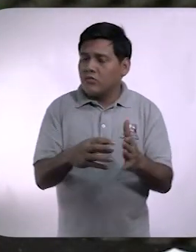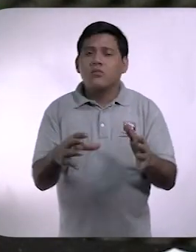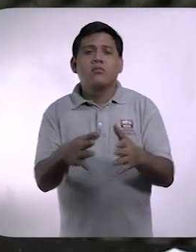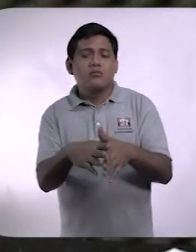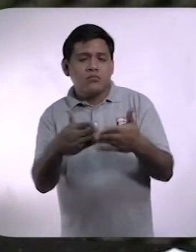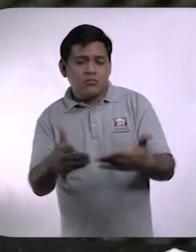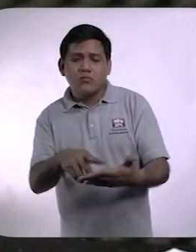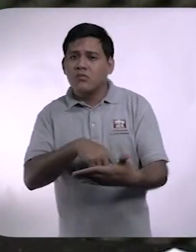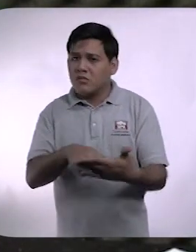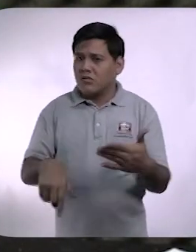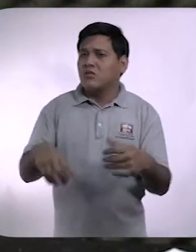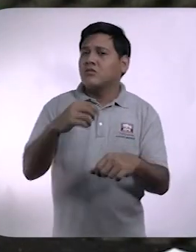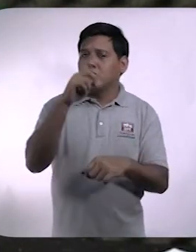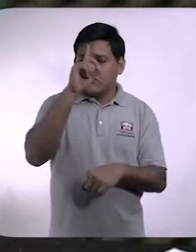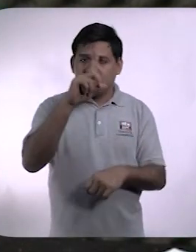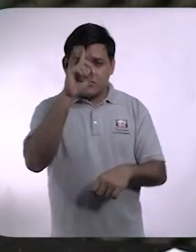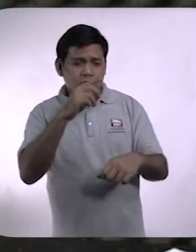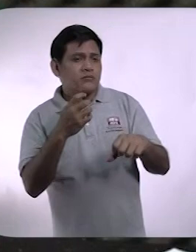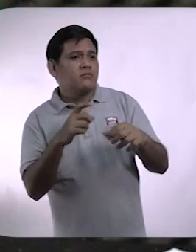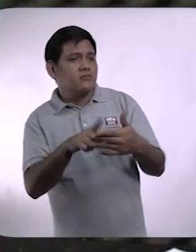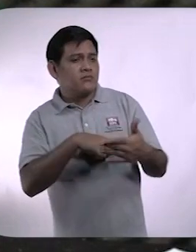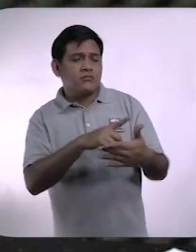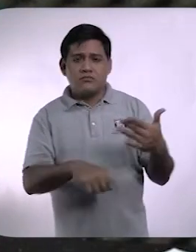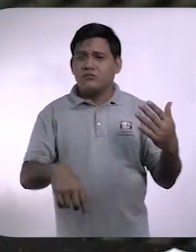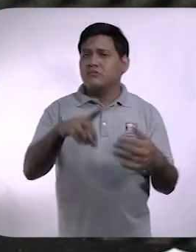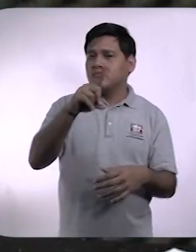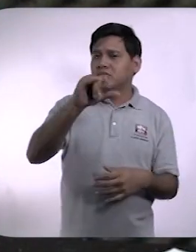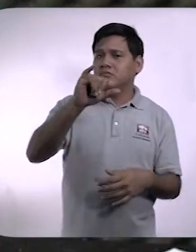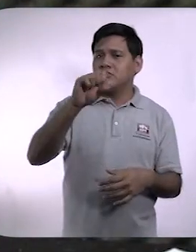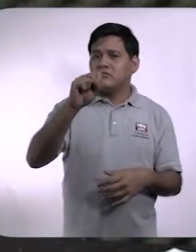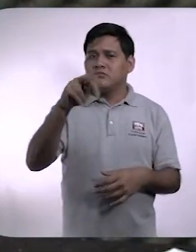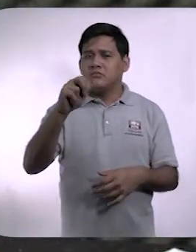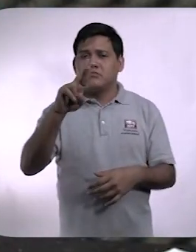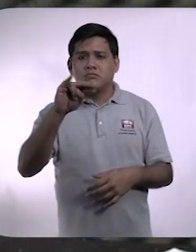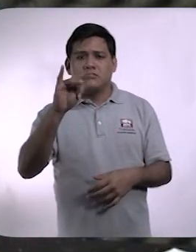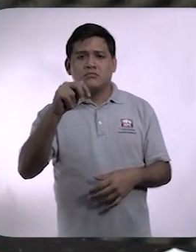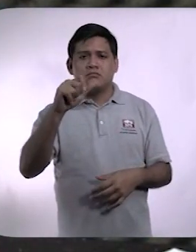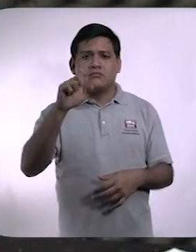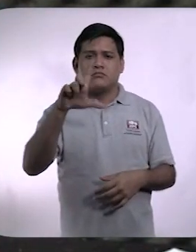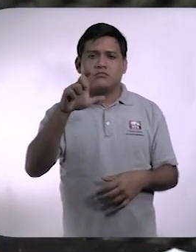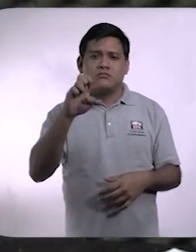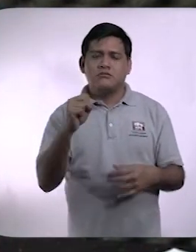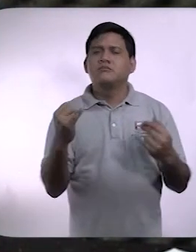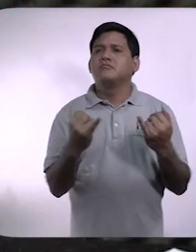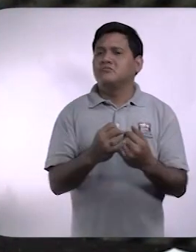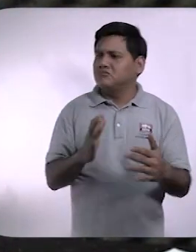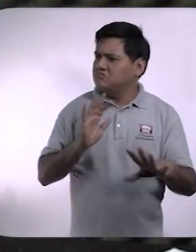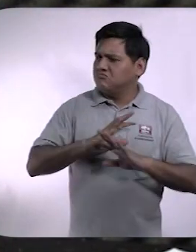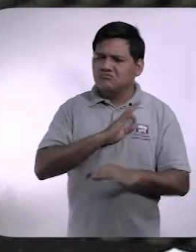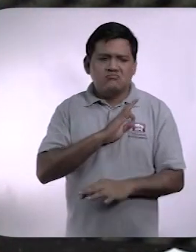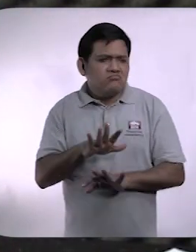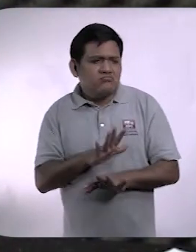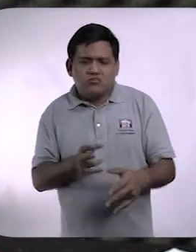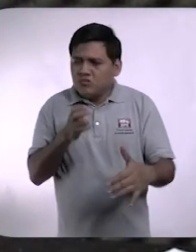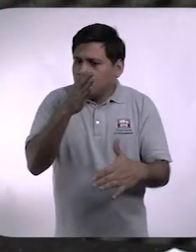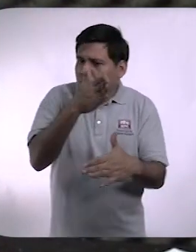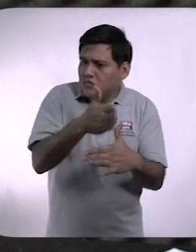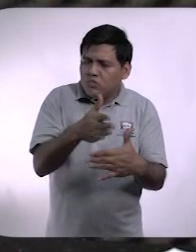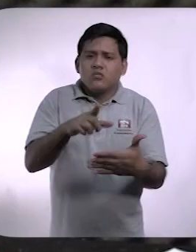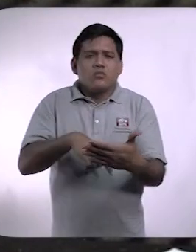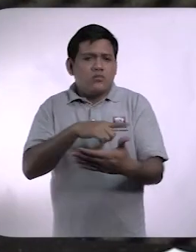a los consejos electorales distritales, y pues obviamente es acudir a votar, hay que salir a